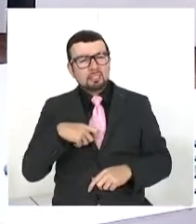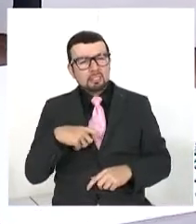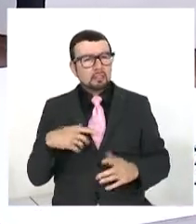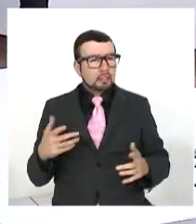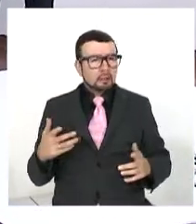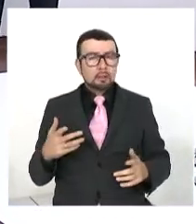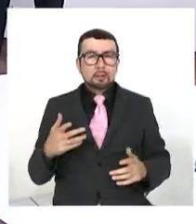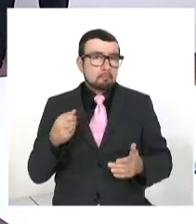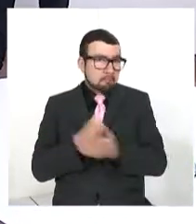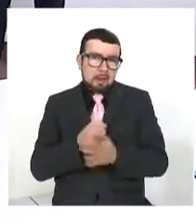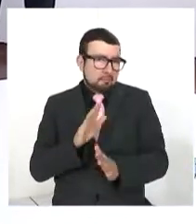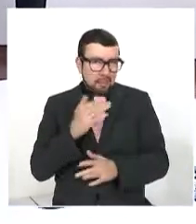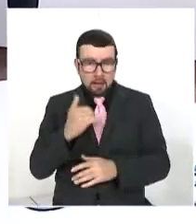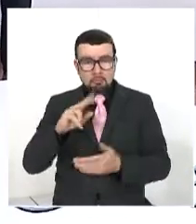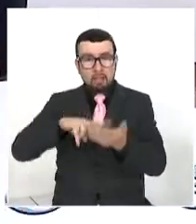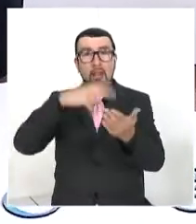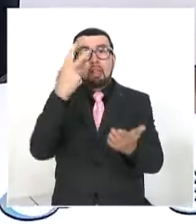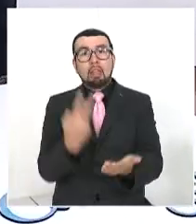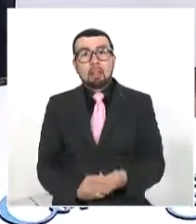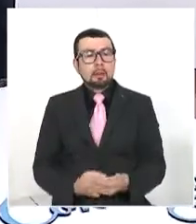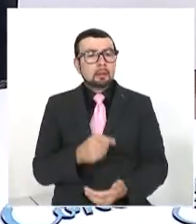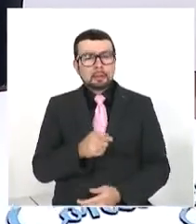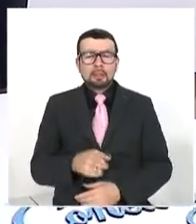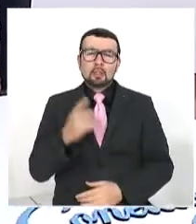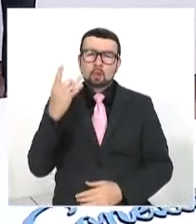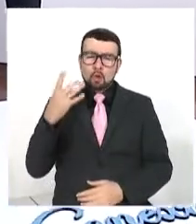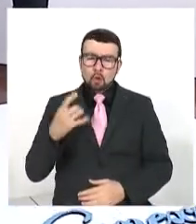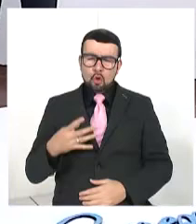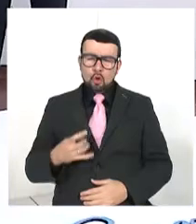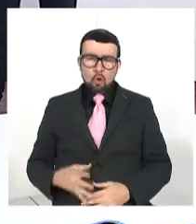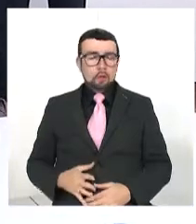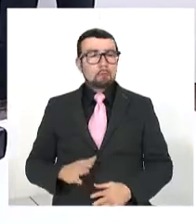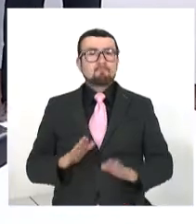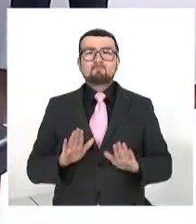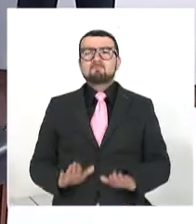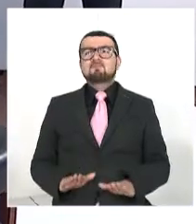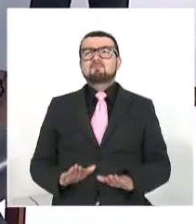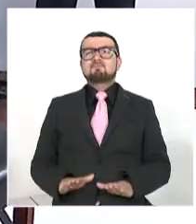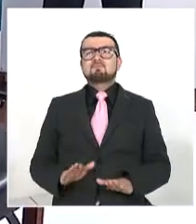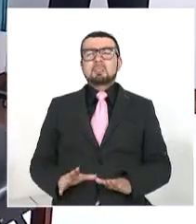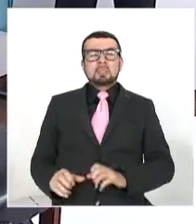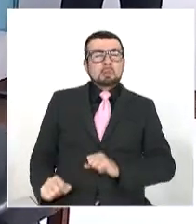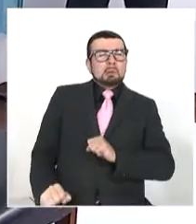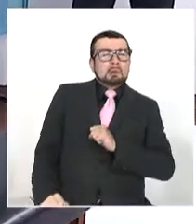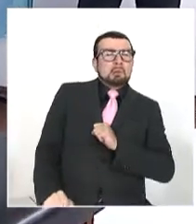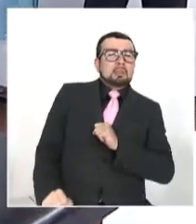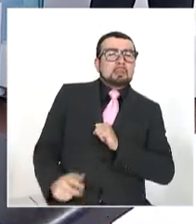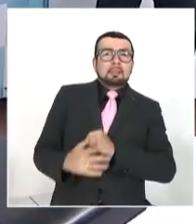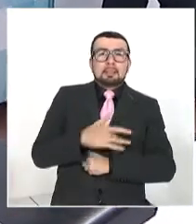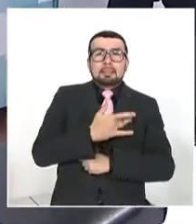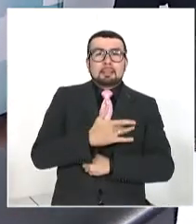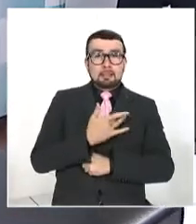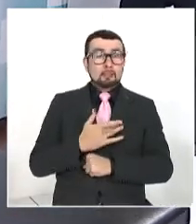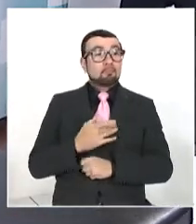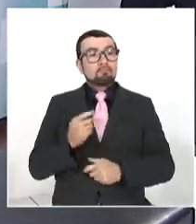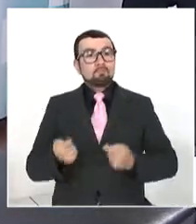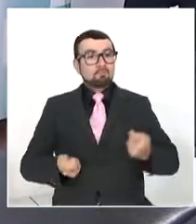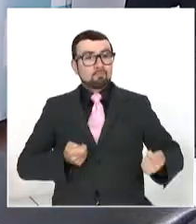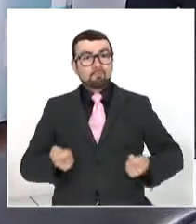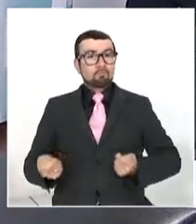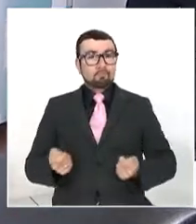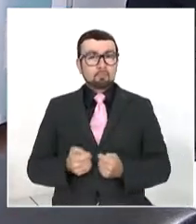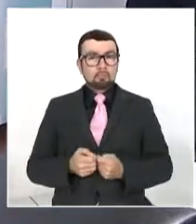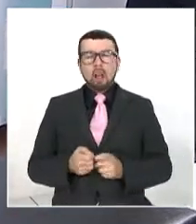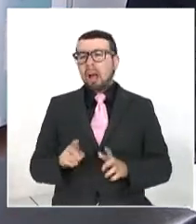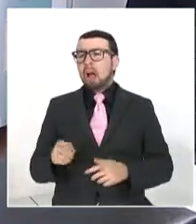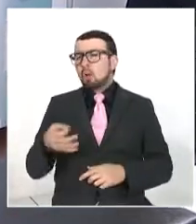dolores. Ustedes se imaginan el estar quieto, pues todo esto, los calambres y la situación que él puede sentir, y la otra parte. Entonces sí, para eso